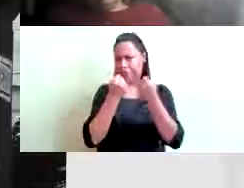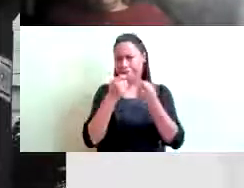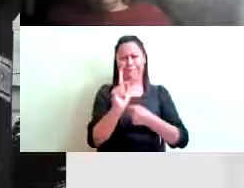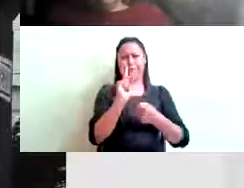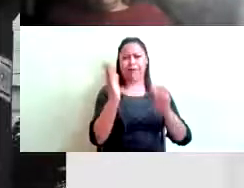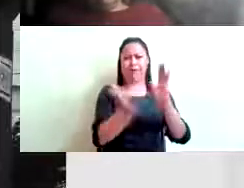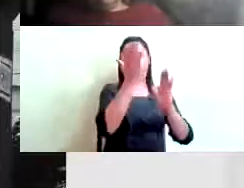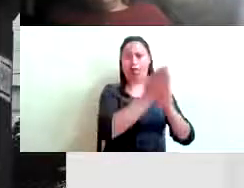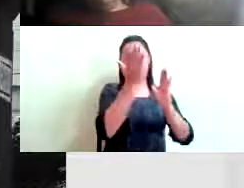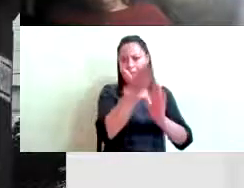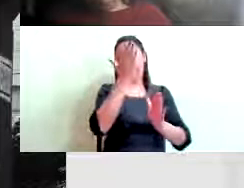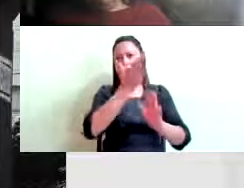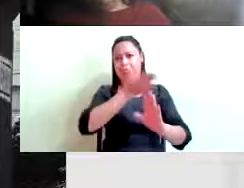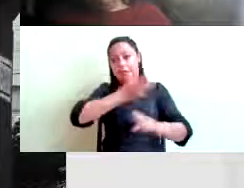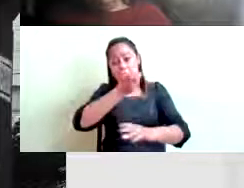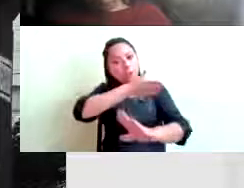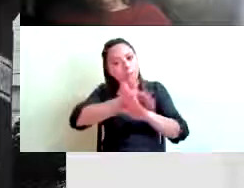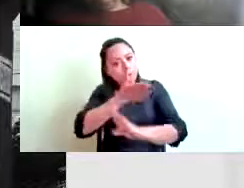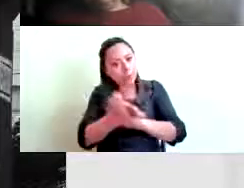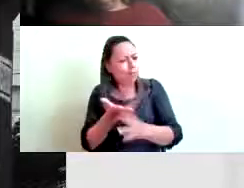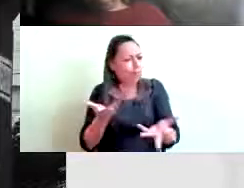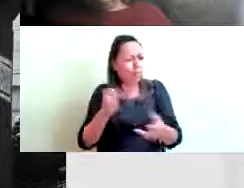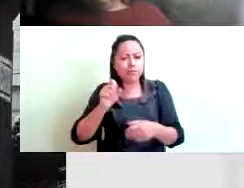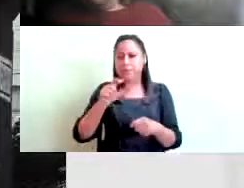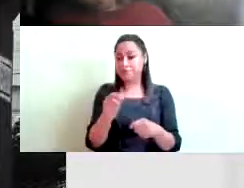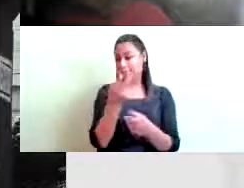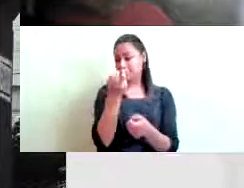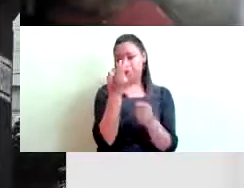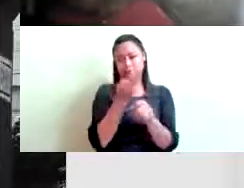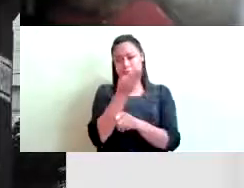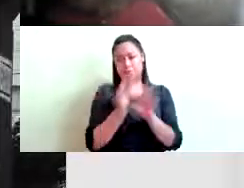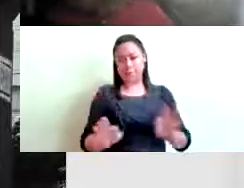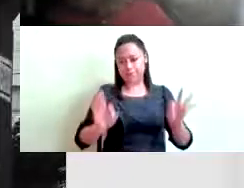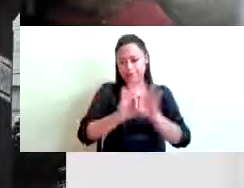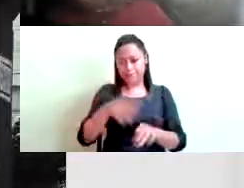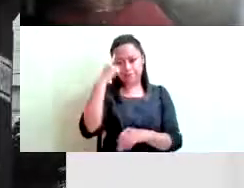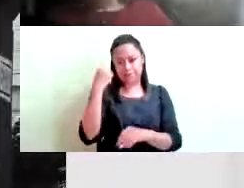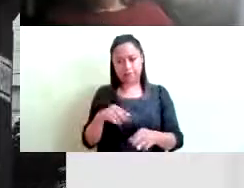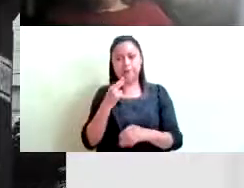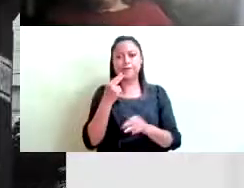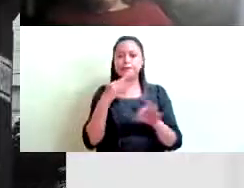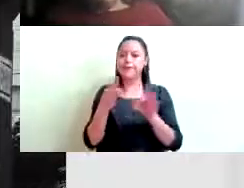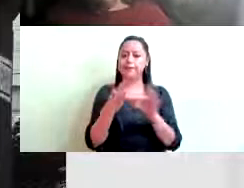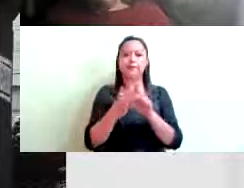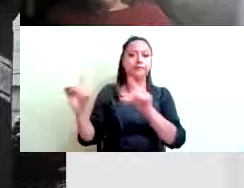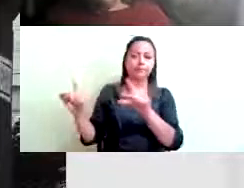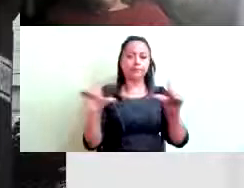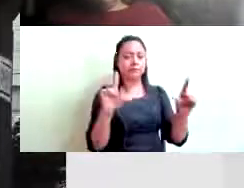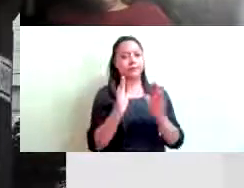partes de la misma cuenca, del mismo ecosistema, que son vitales para su correcto funcionamiento. La que sigue, por